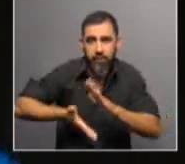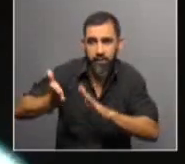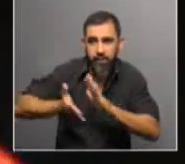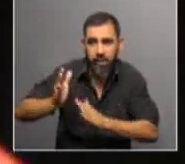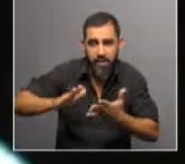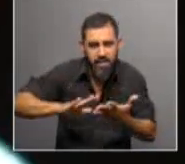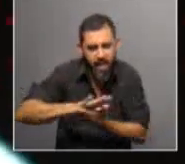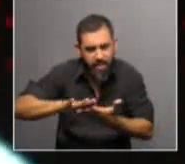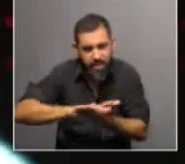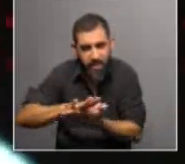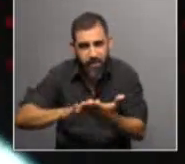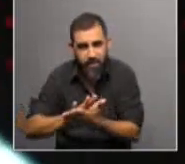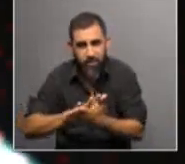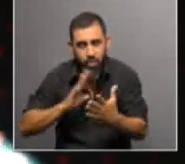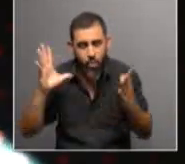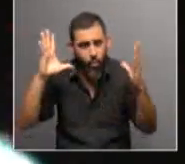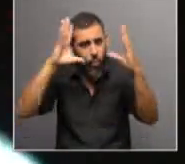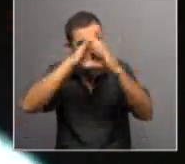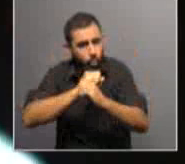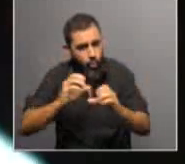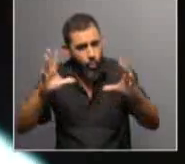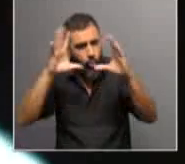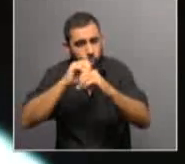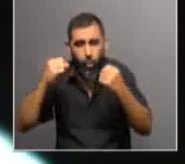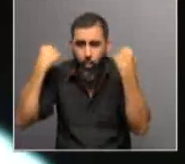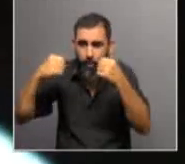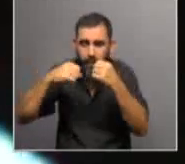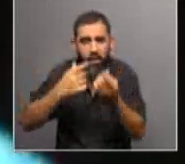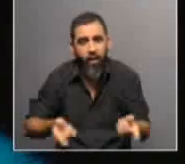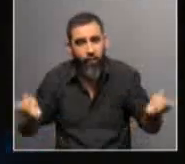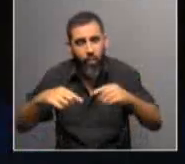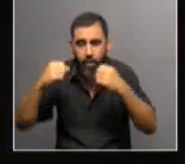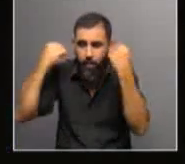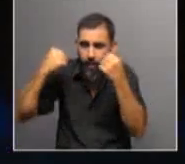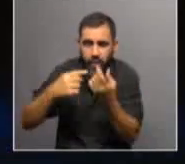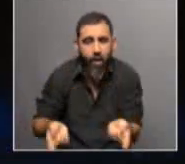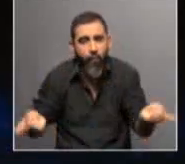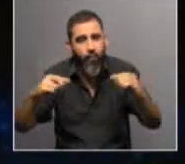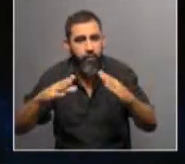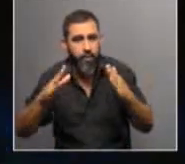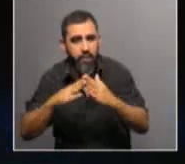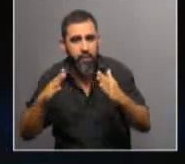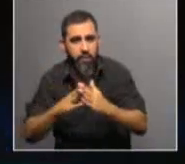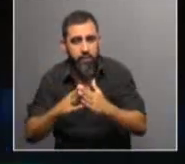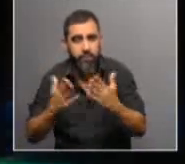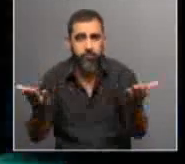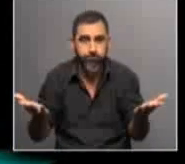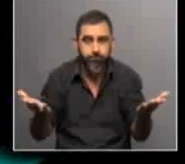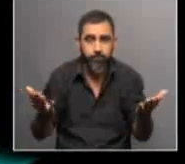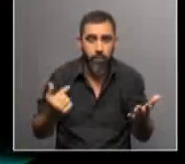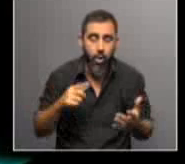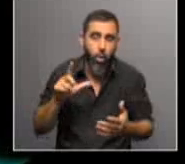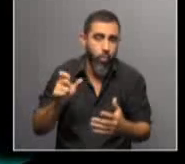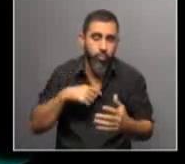nada. ¿Entendés? Todo estaba oscuro todo el tiempo. Solo entrenar, volver a casa. Entrenar, volver a casa. Entonces me empecé a pensar, realmente fue